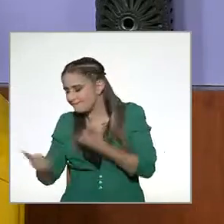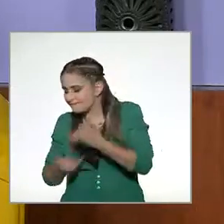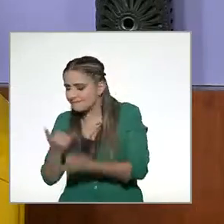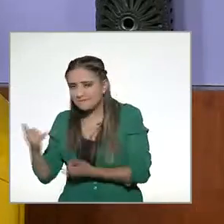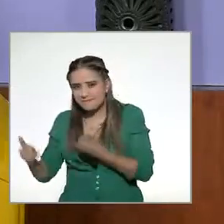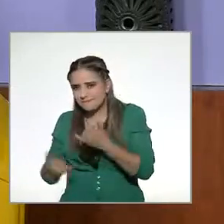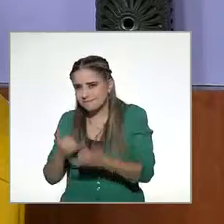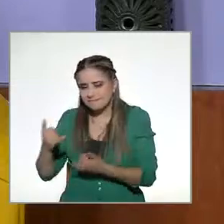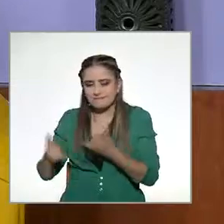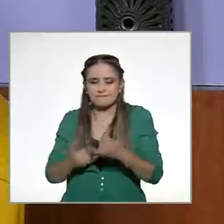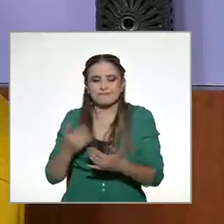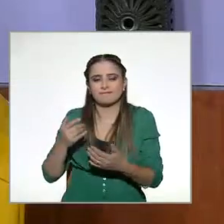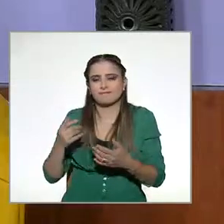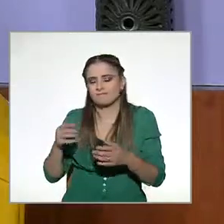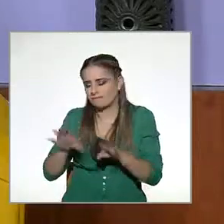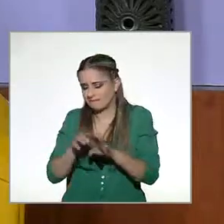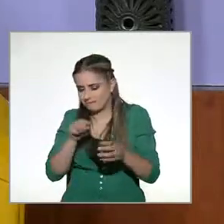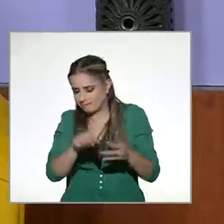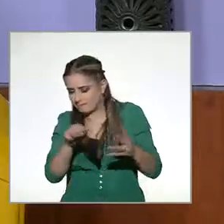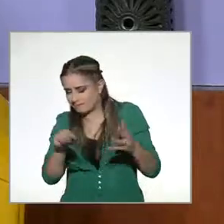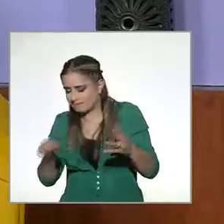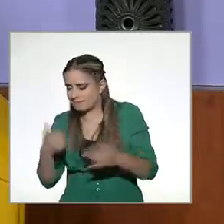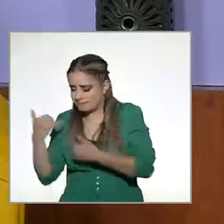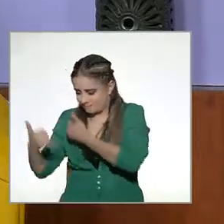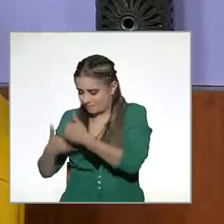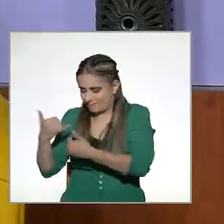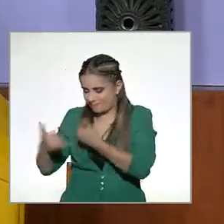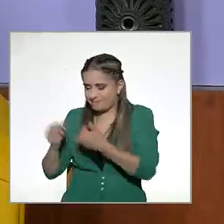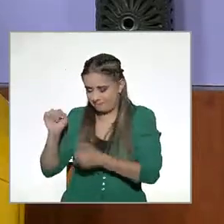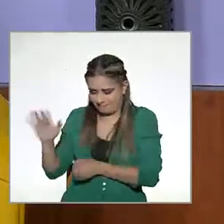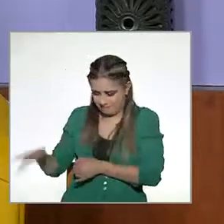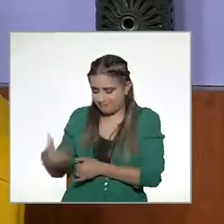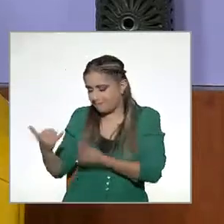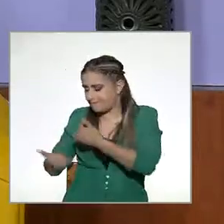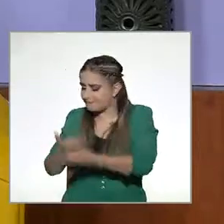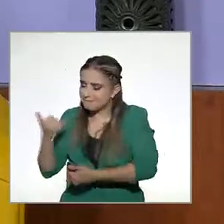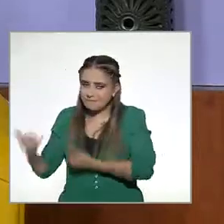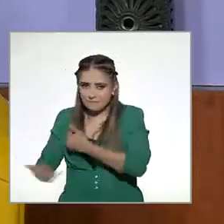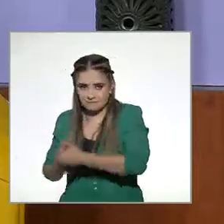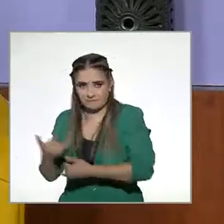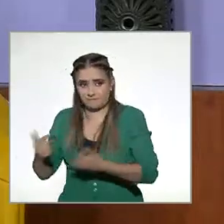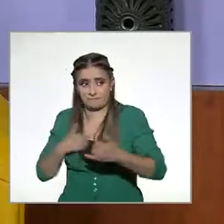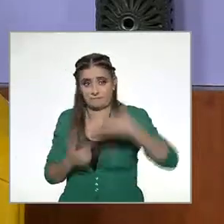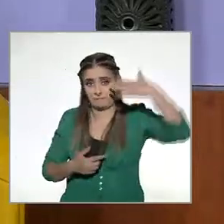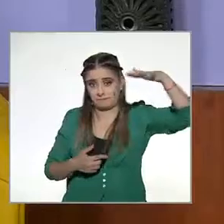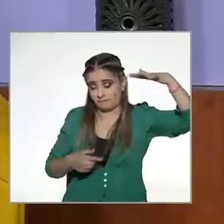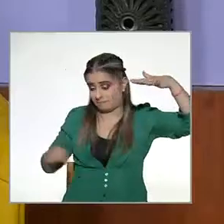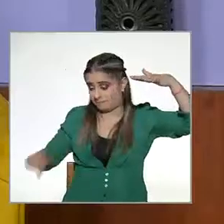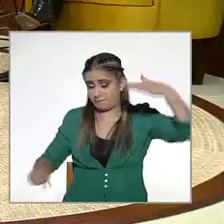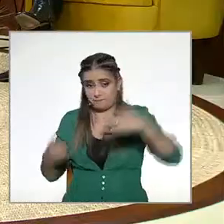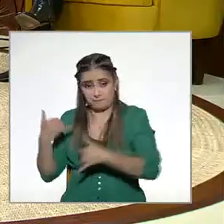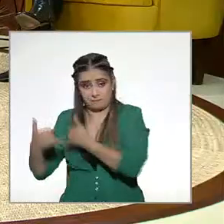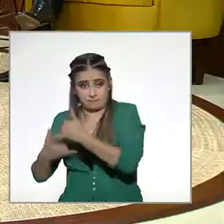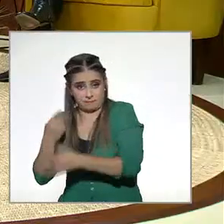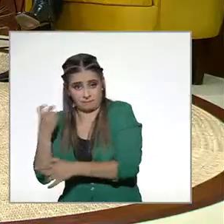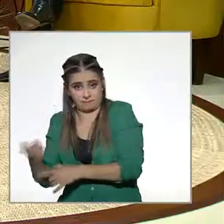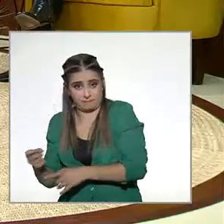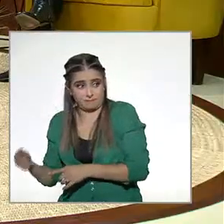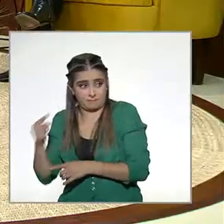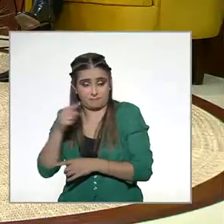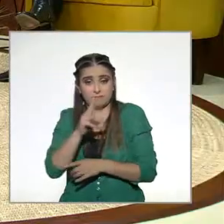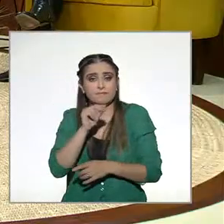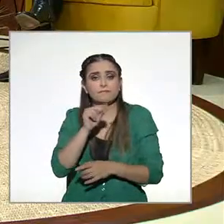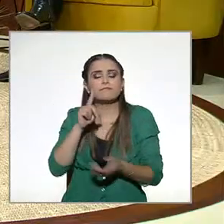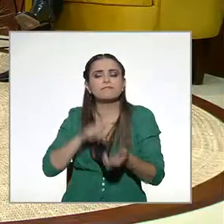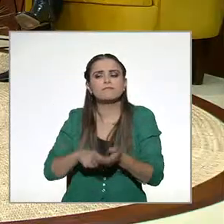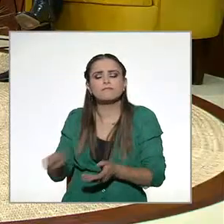un juego esquematizado, sistematizado, que yo propuse, pero no es lo que propuse como adulto lo que lo hace jugar. Es el momento en el que yo creo